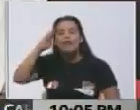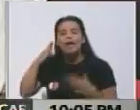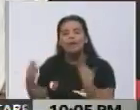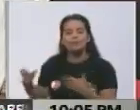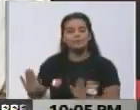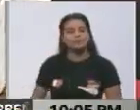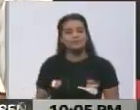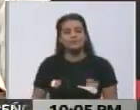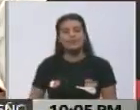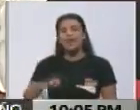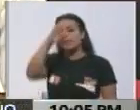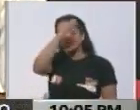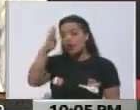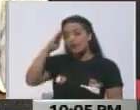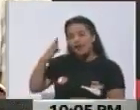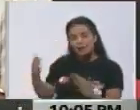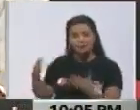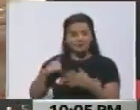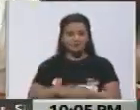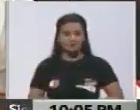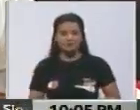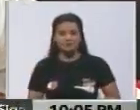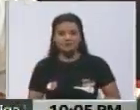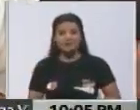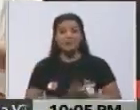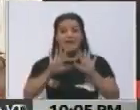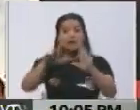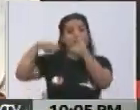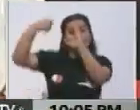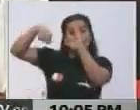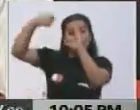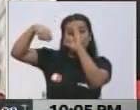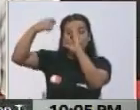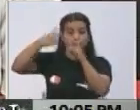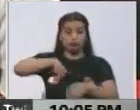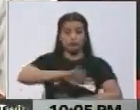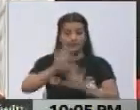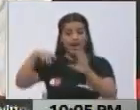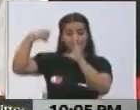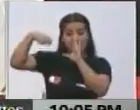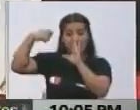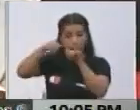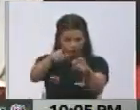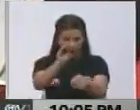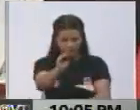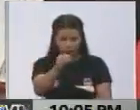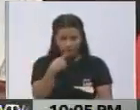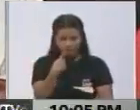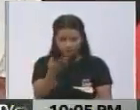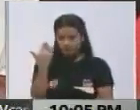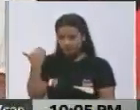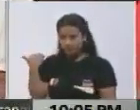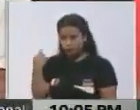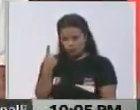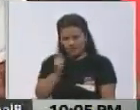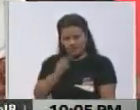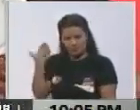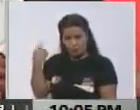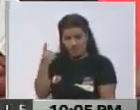Cabello Rondón. Presente. Mira, estamos grabando, Diosdado. Ustedes saben que yo hace un mes ingresé en